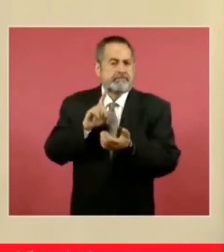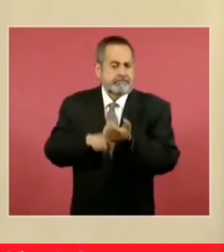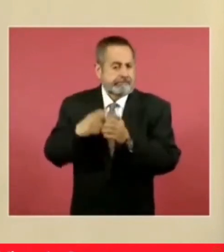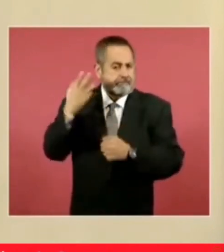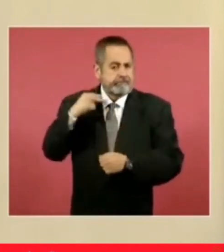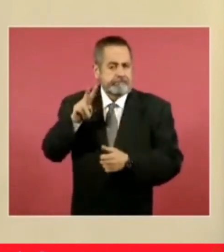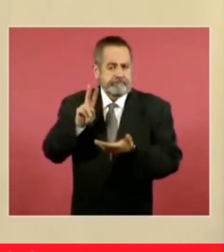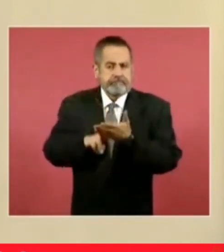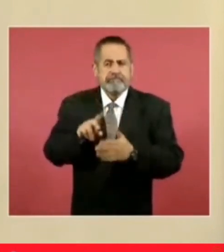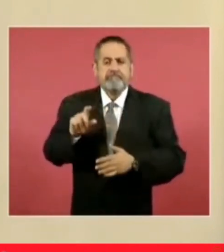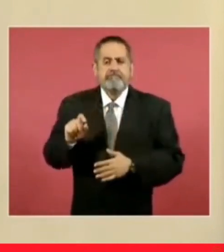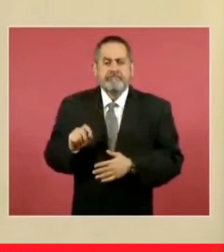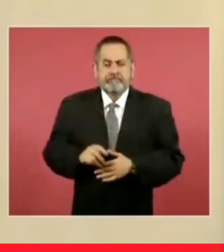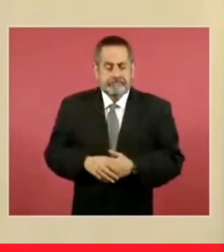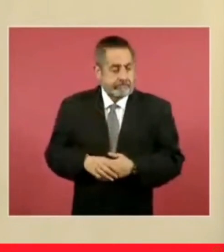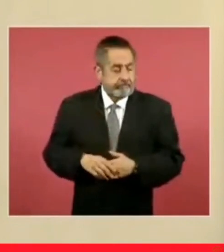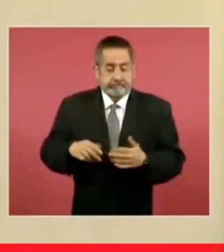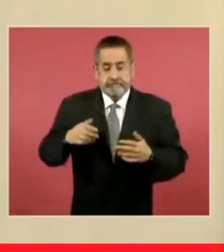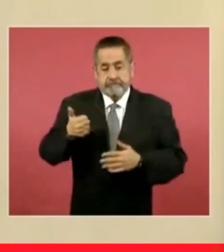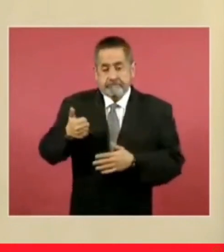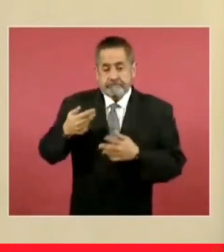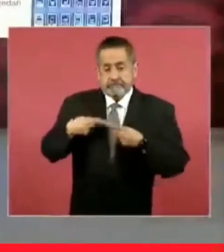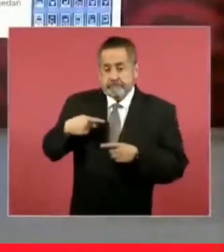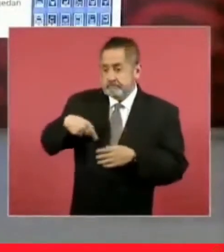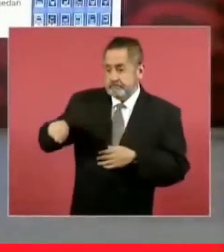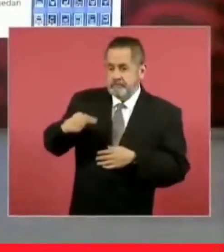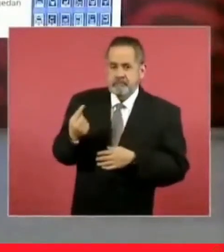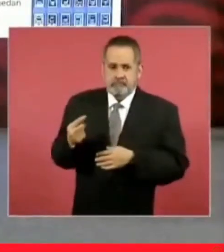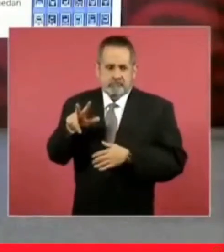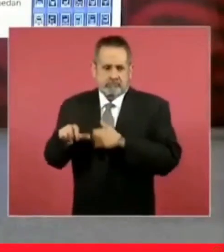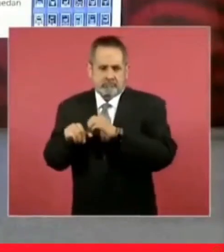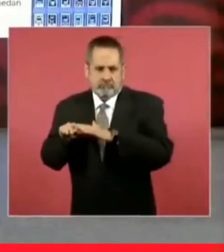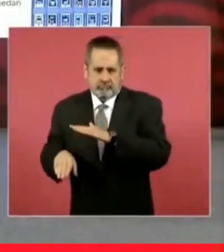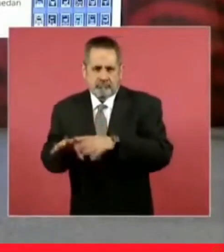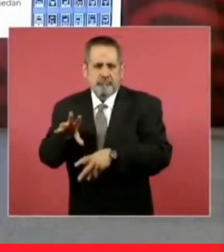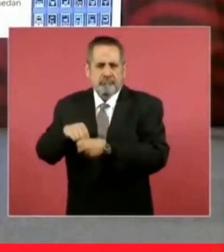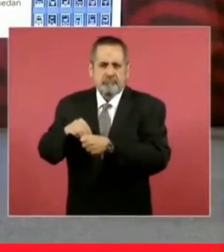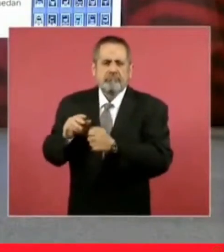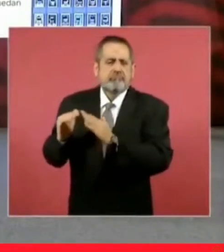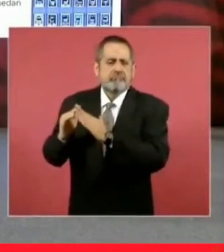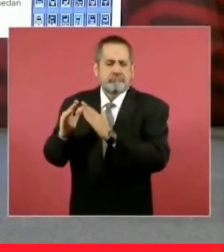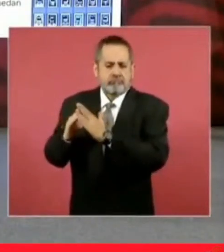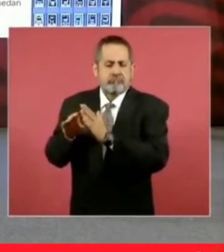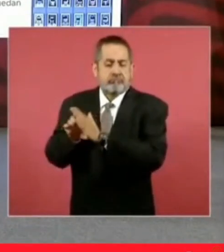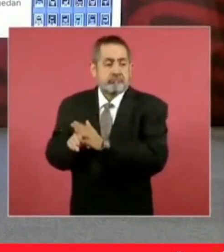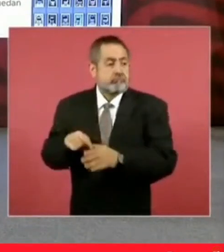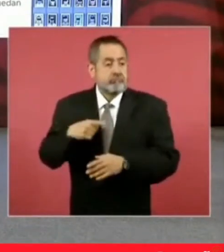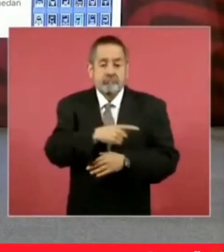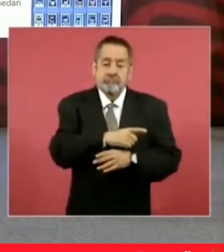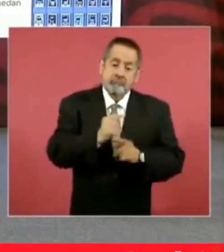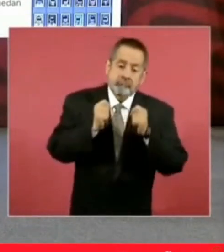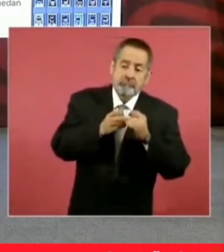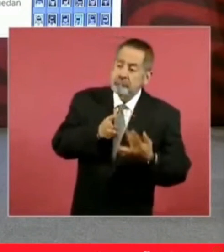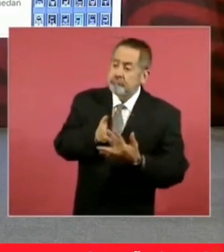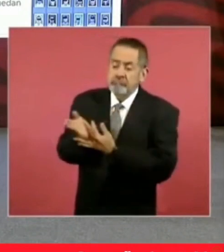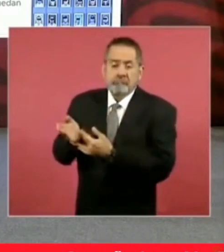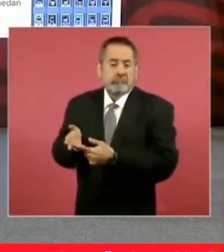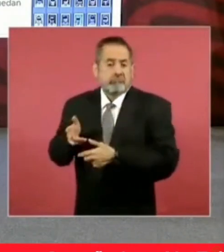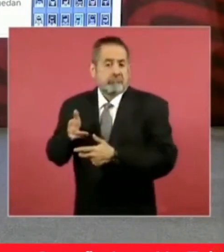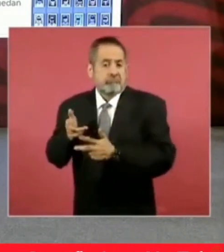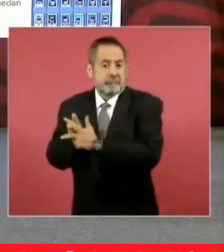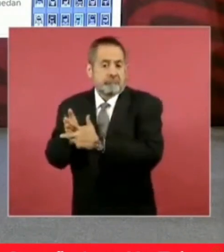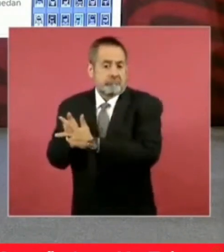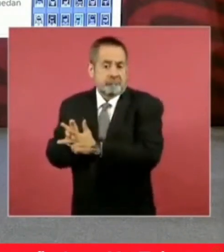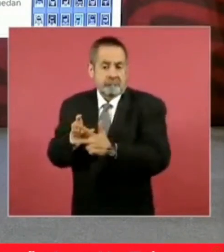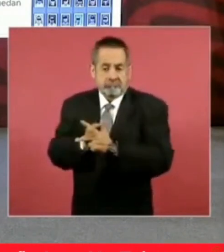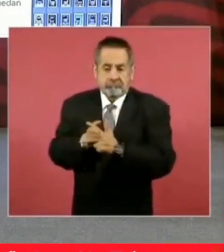investigaciones realizadas las seis víctimas entre ellas un menor de edad se encontraban al interior de una vivienda en la Colonia Ampliación Felipe Ángeles